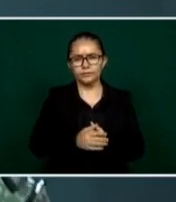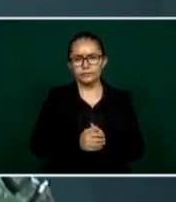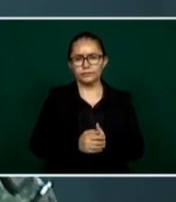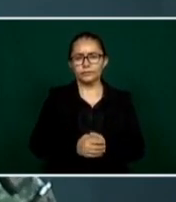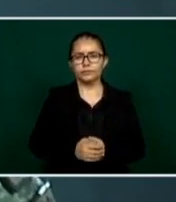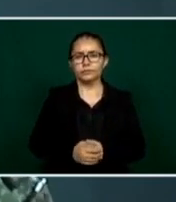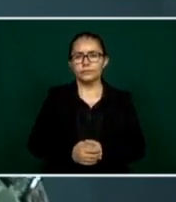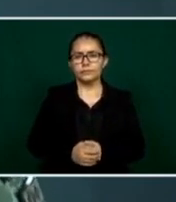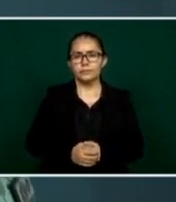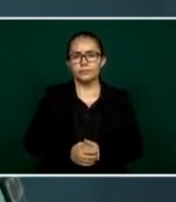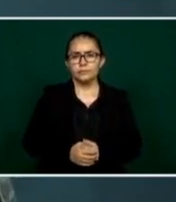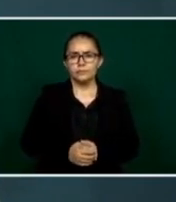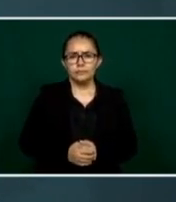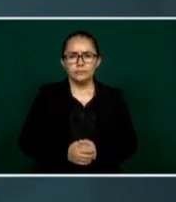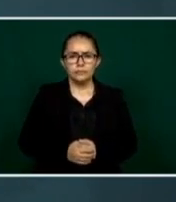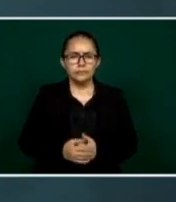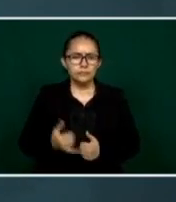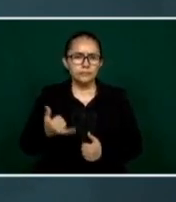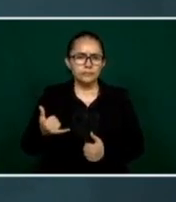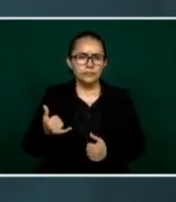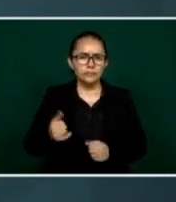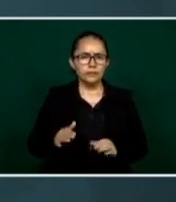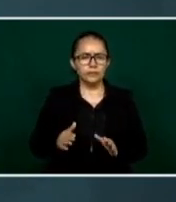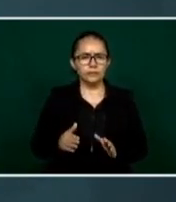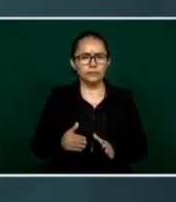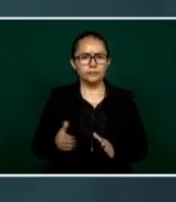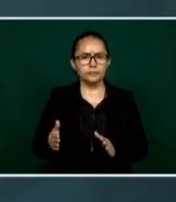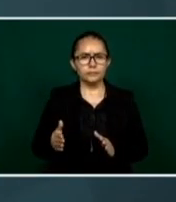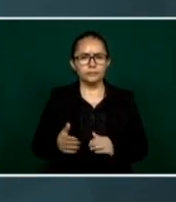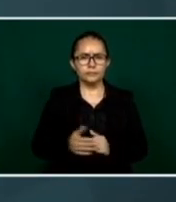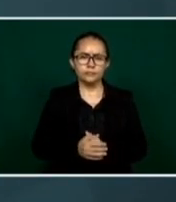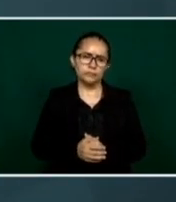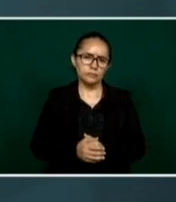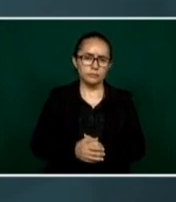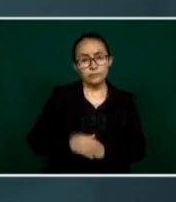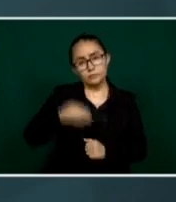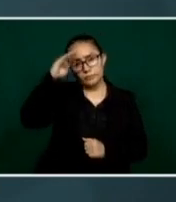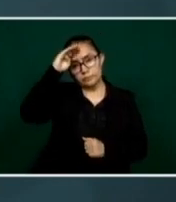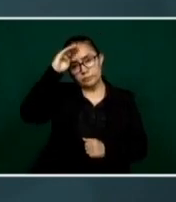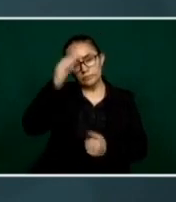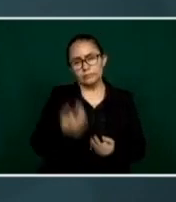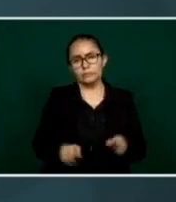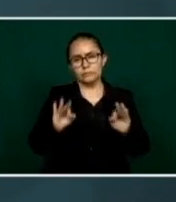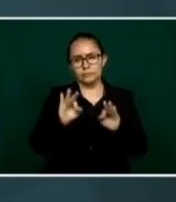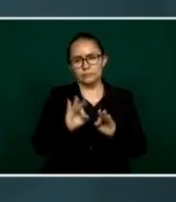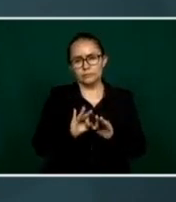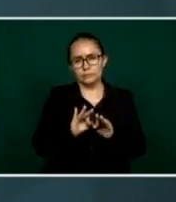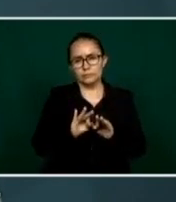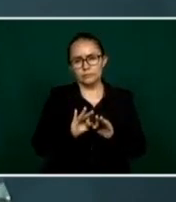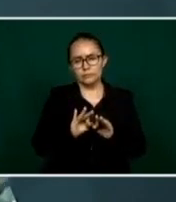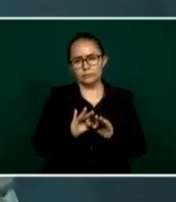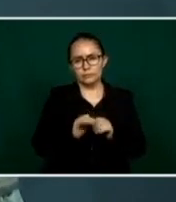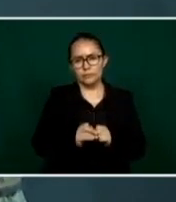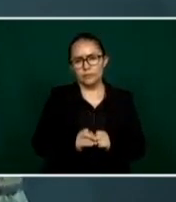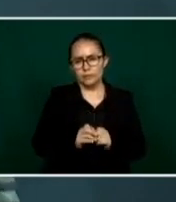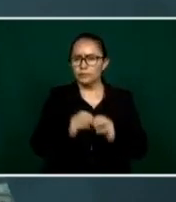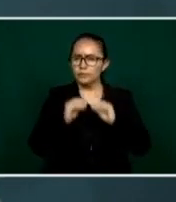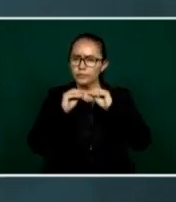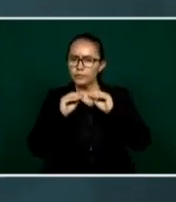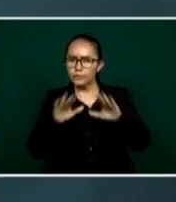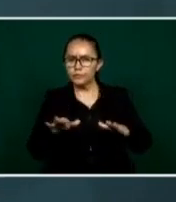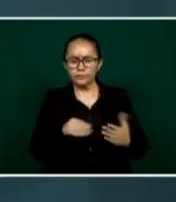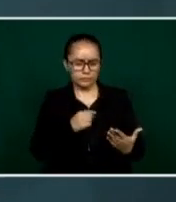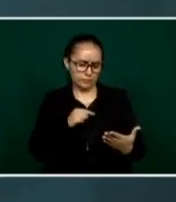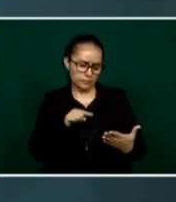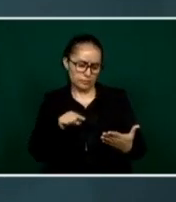índices delictivos. Y una parte que consideramos es primordial es la obtención de información para